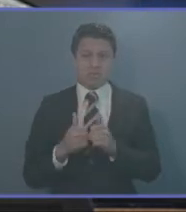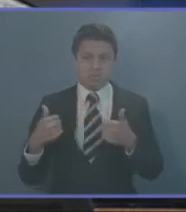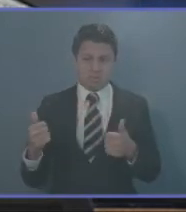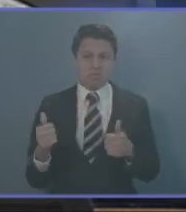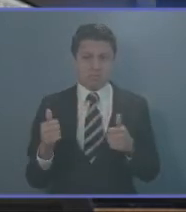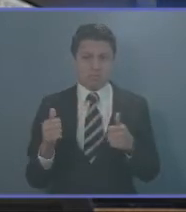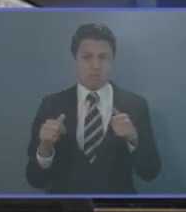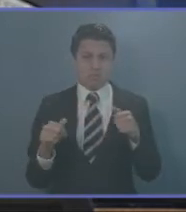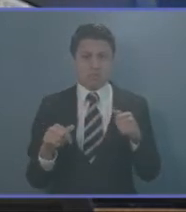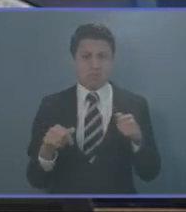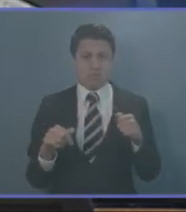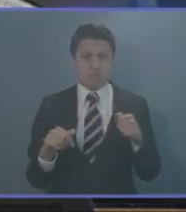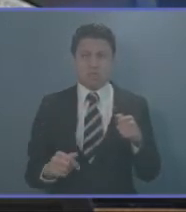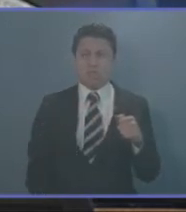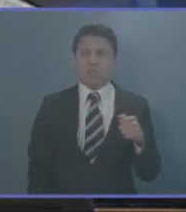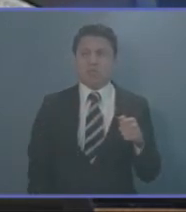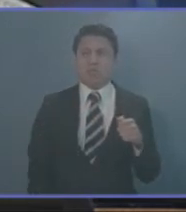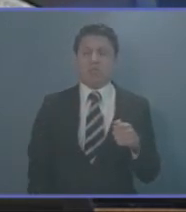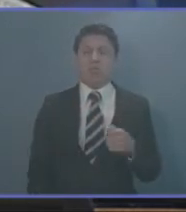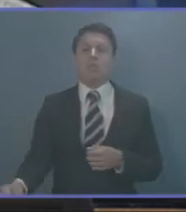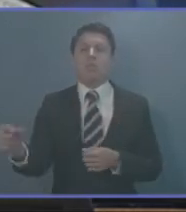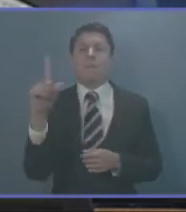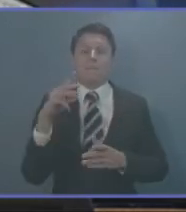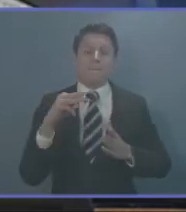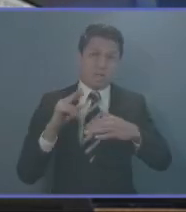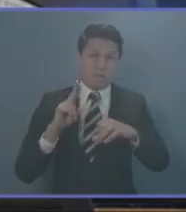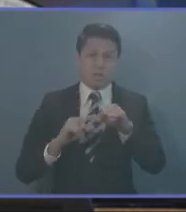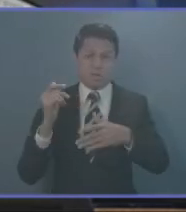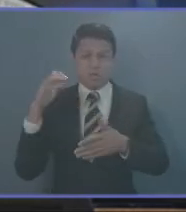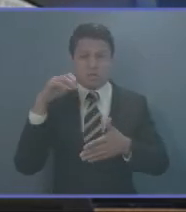$1,500,000. Cuota fija, $1,000,